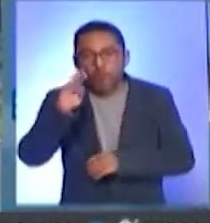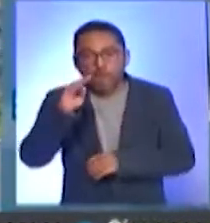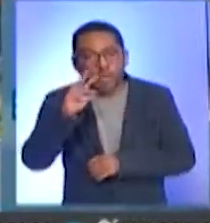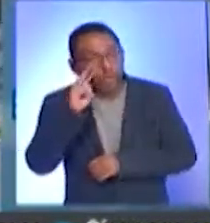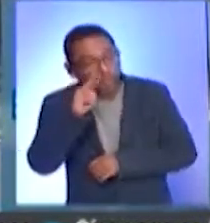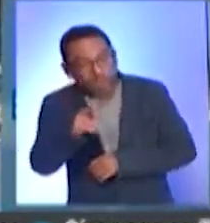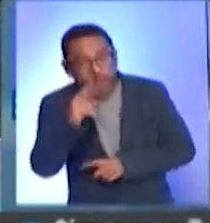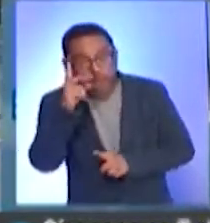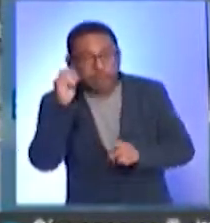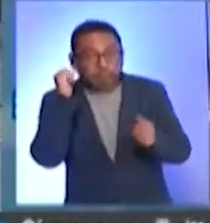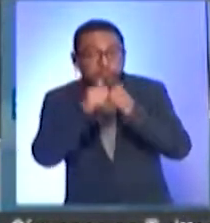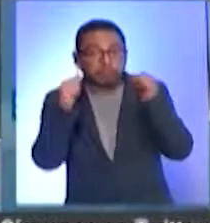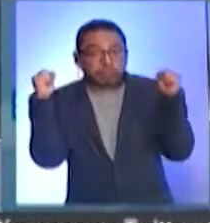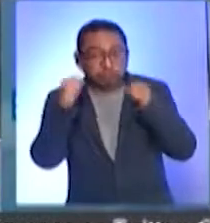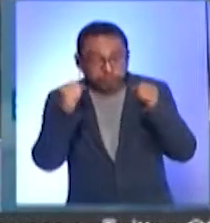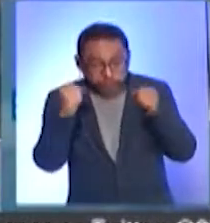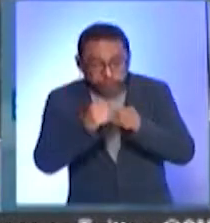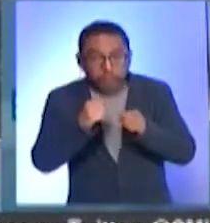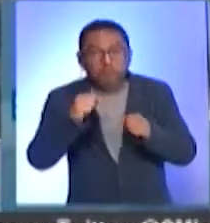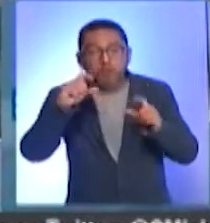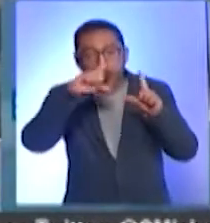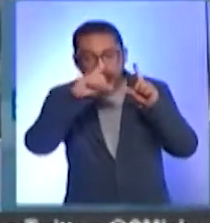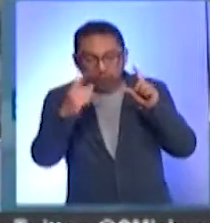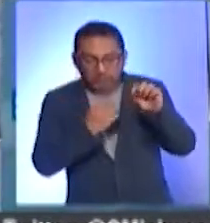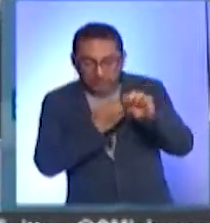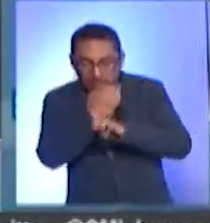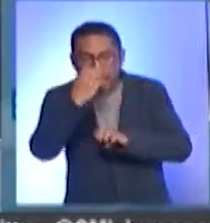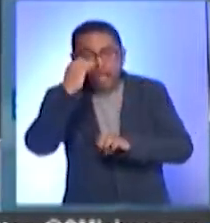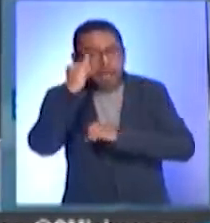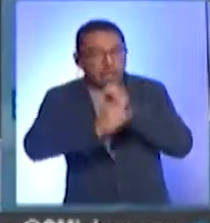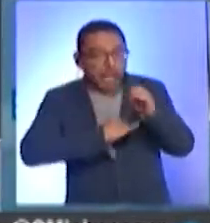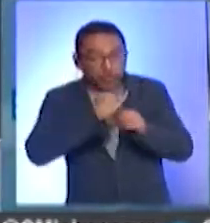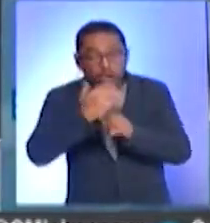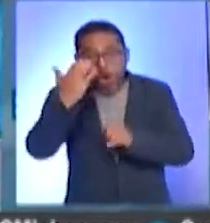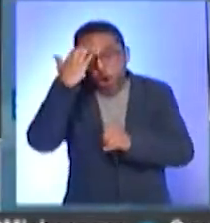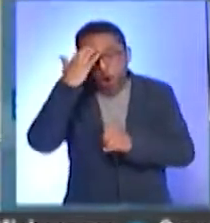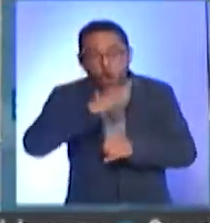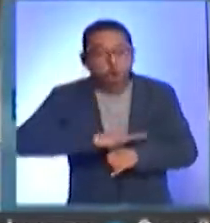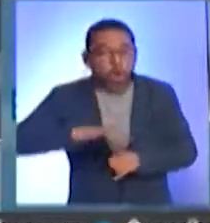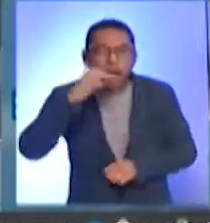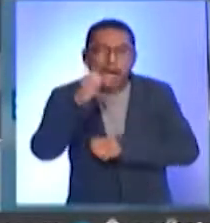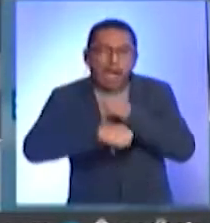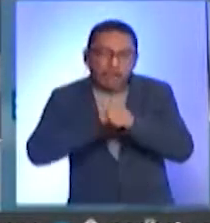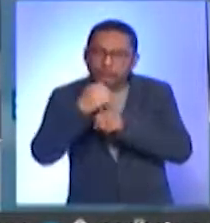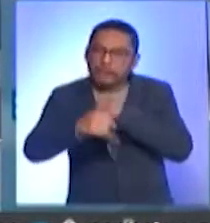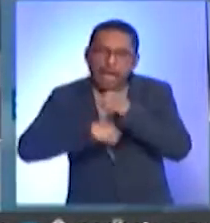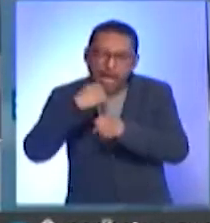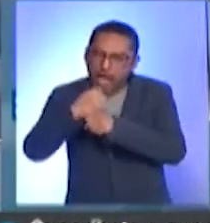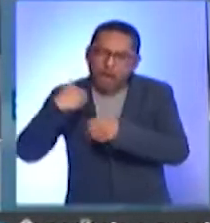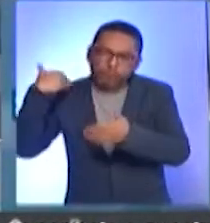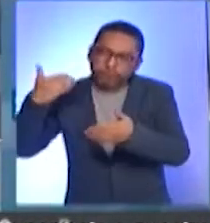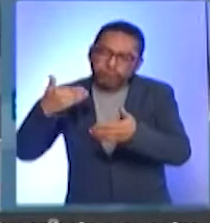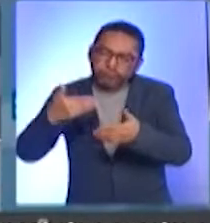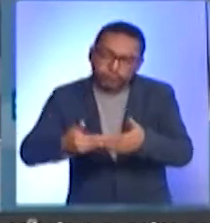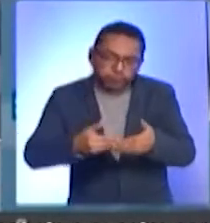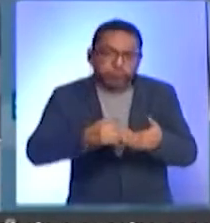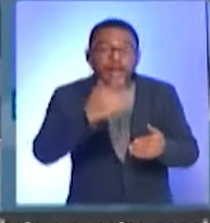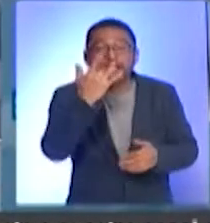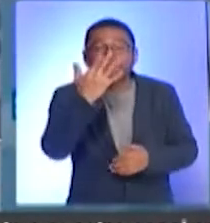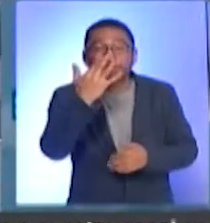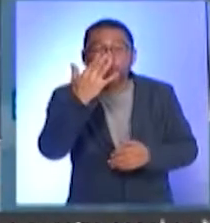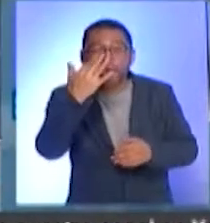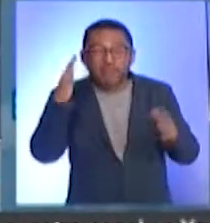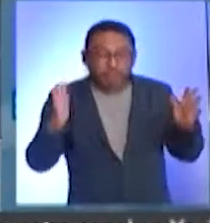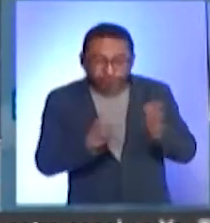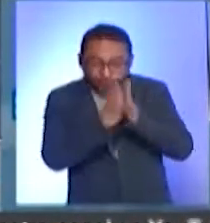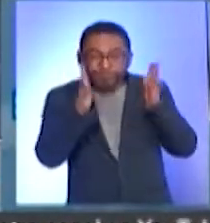del atletismo estatal nacional e internacional a lo largo de varios años corrió alrededor de 50 maratones y más de 100 medios